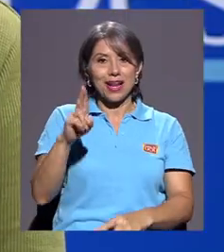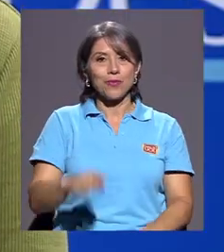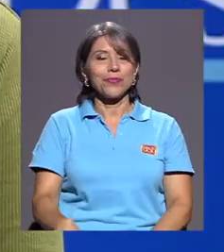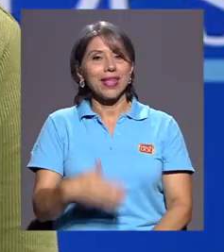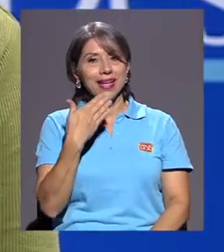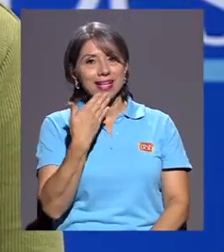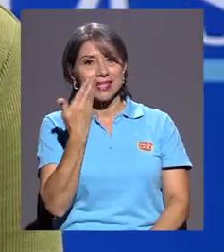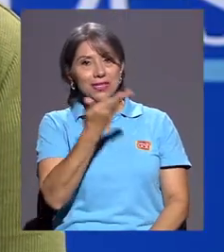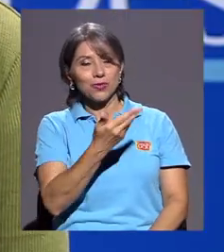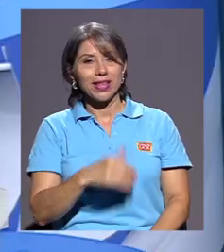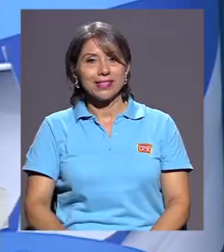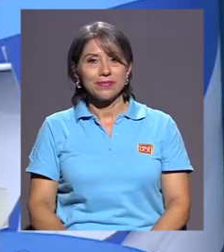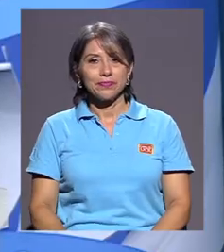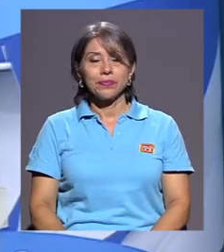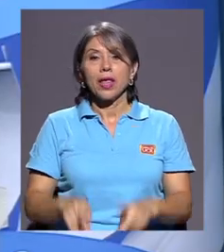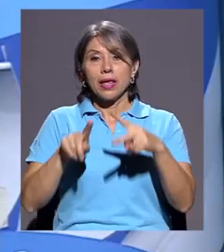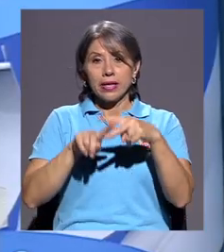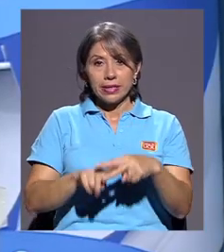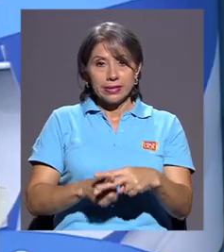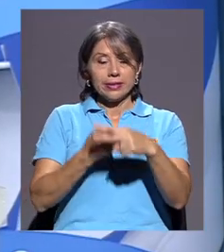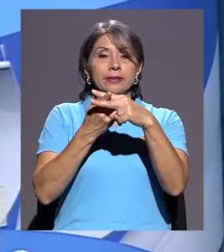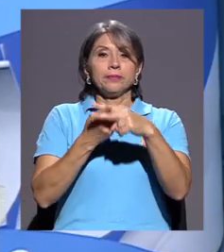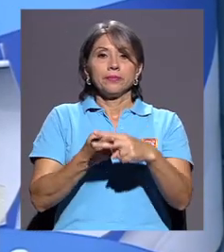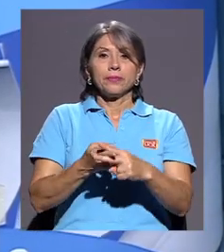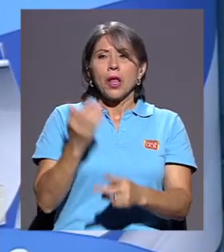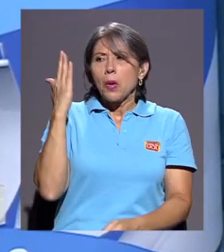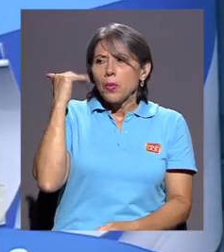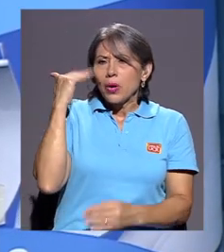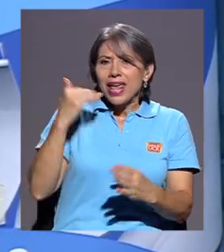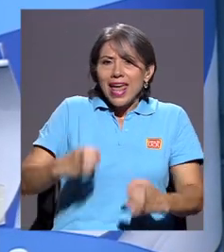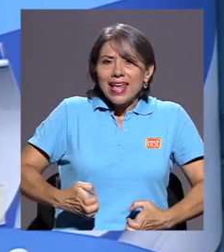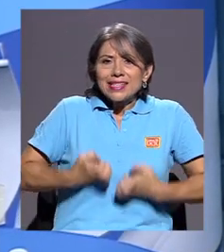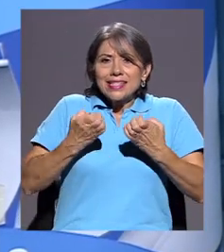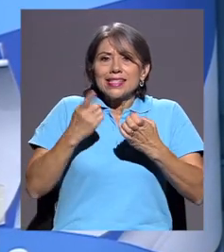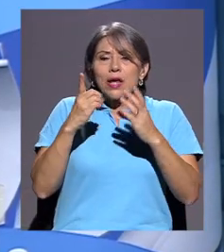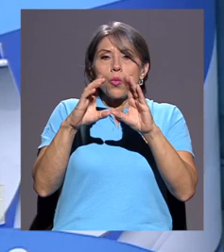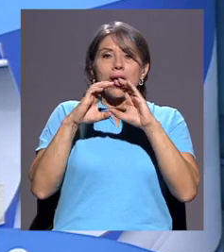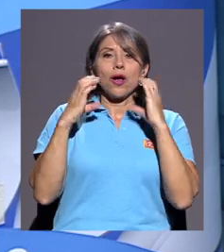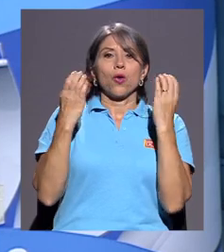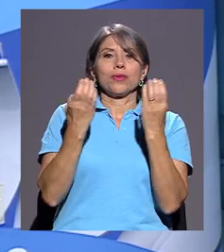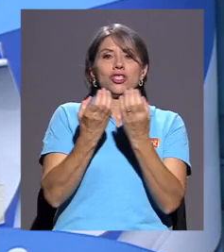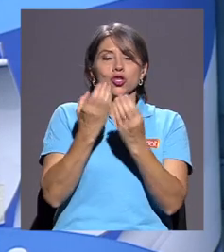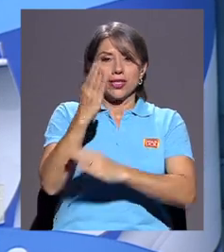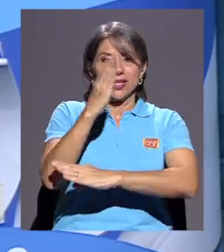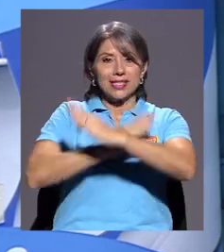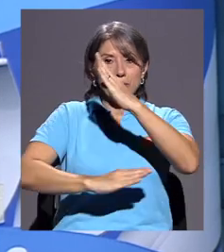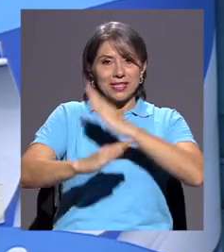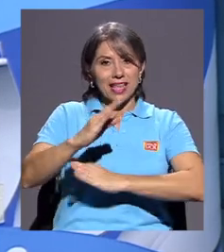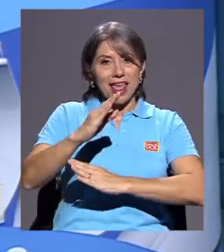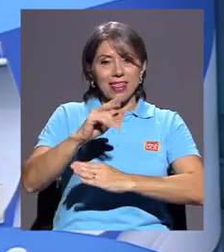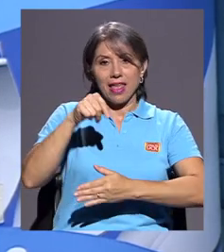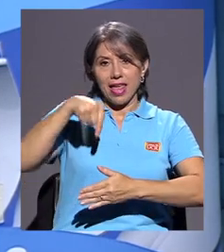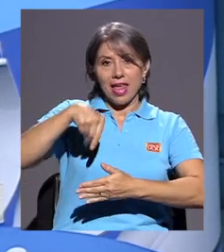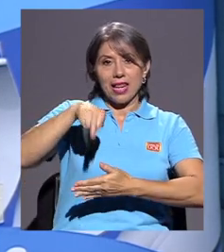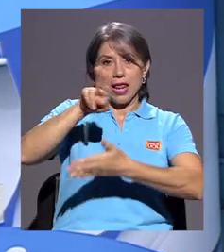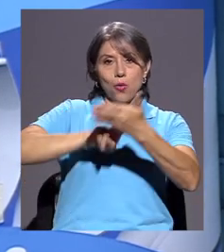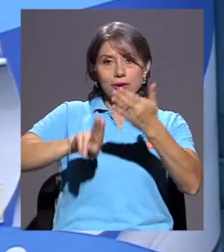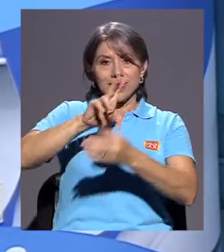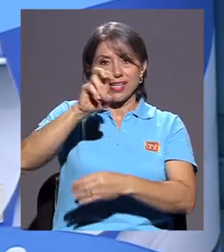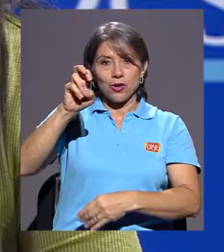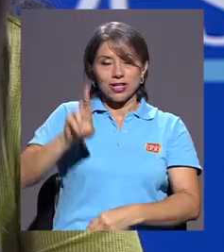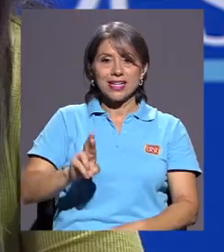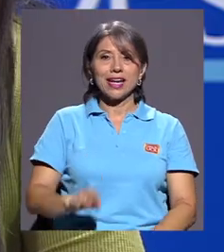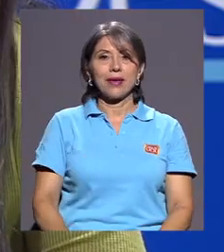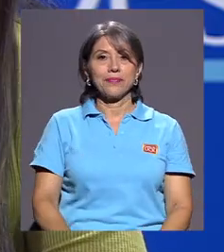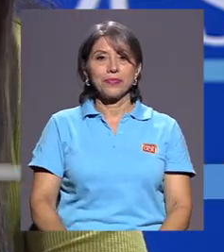Desde la U. Gracias a ustedes. Para iniciar, ¿por qué existe una comisión de discapacidad en la Universidad de Costa